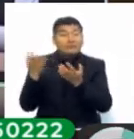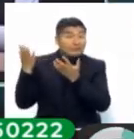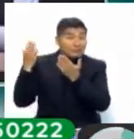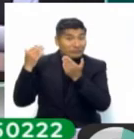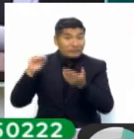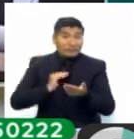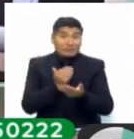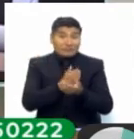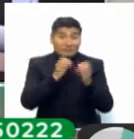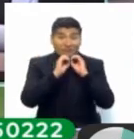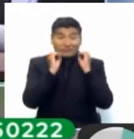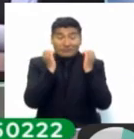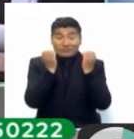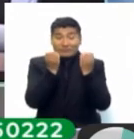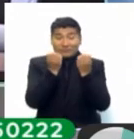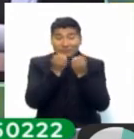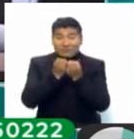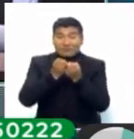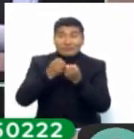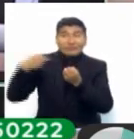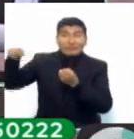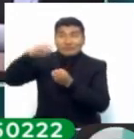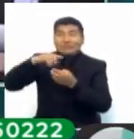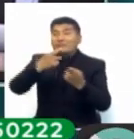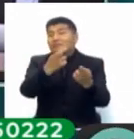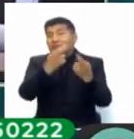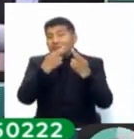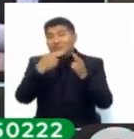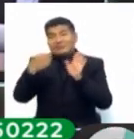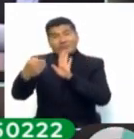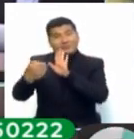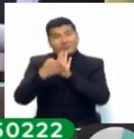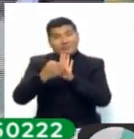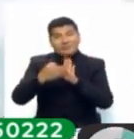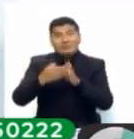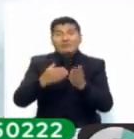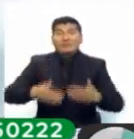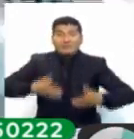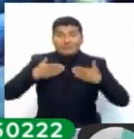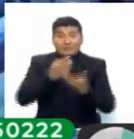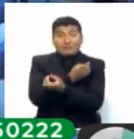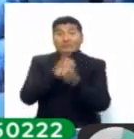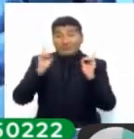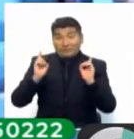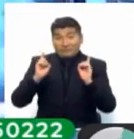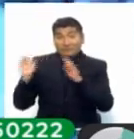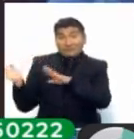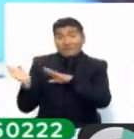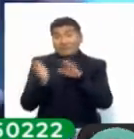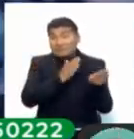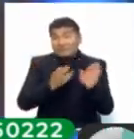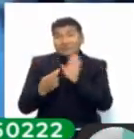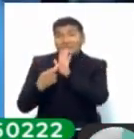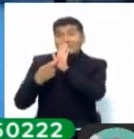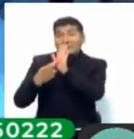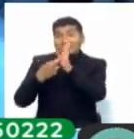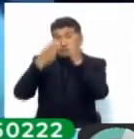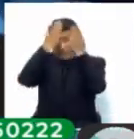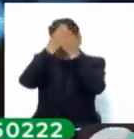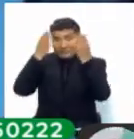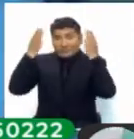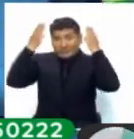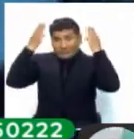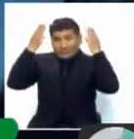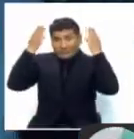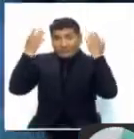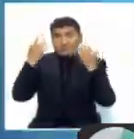nuestra organización un pronunciamiento sobre estos lamentables hechos que atentan contra la vida democrática. Además, la representante de México ante la organización,